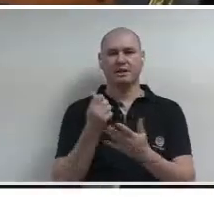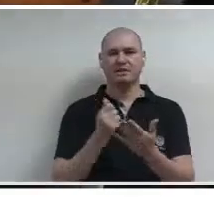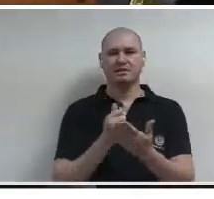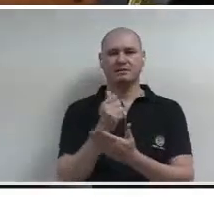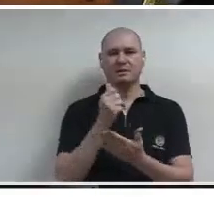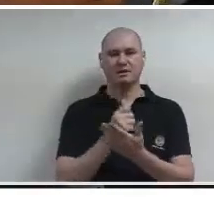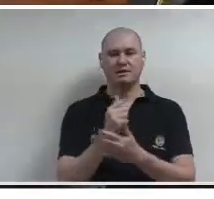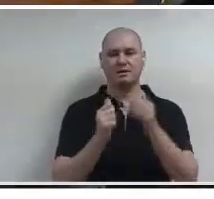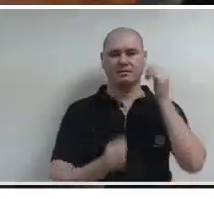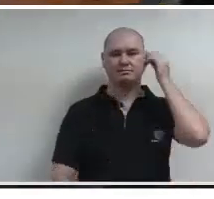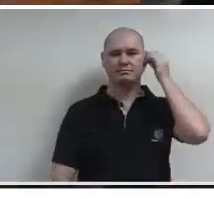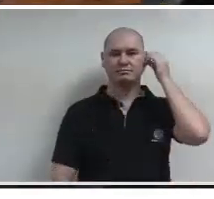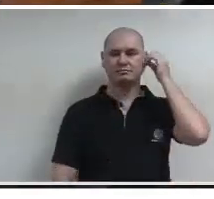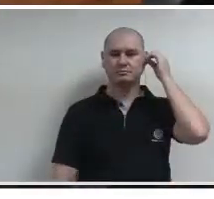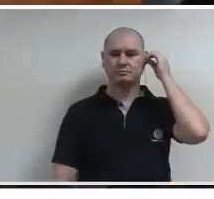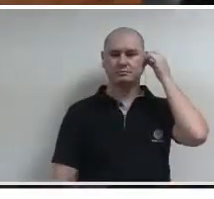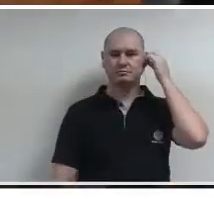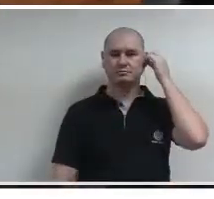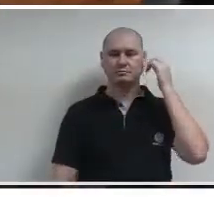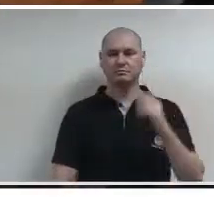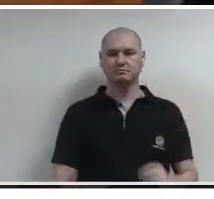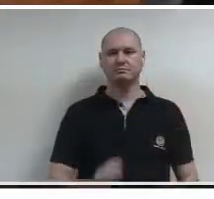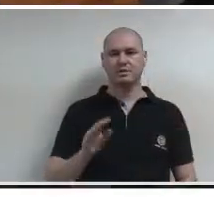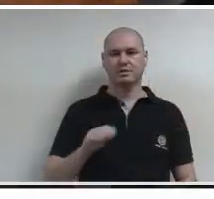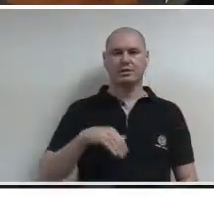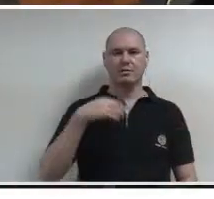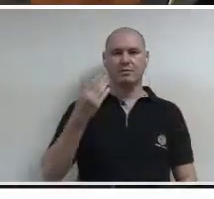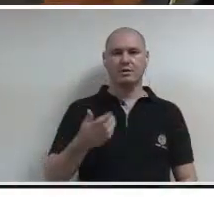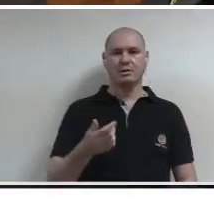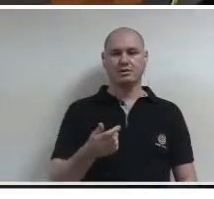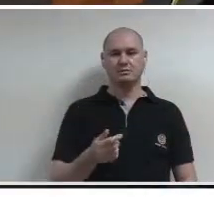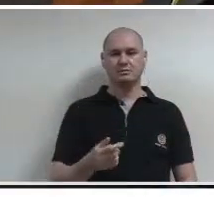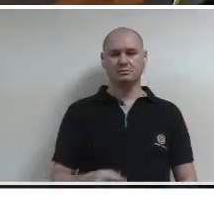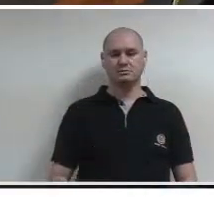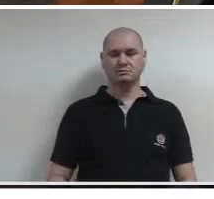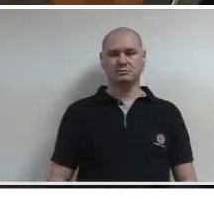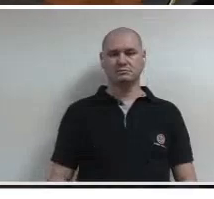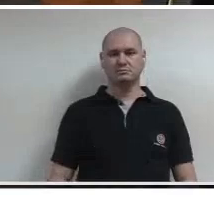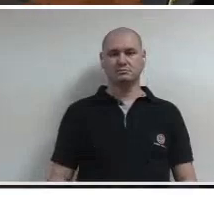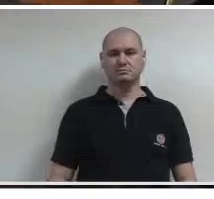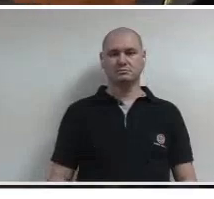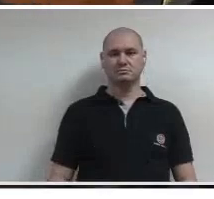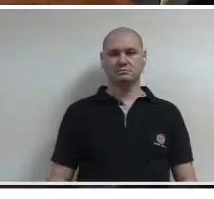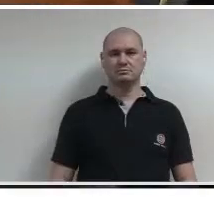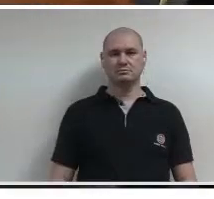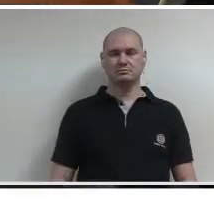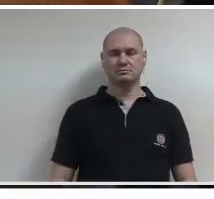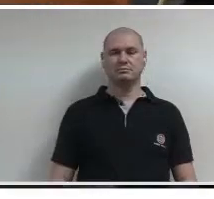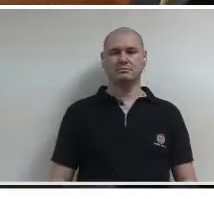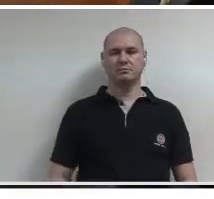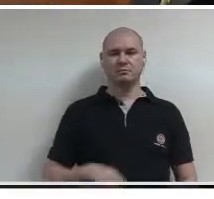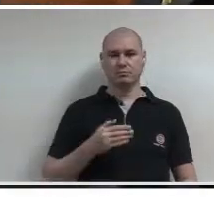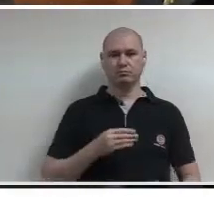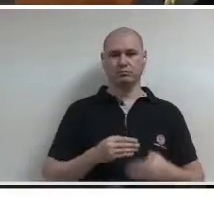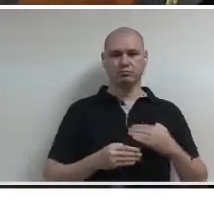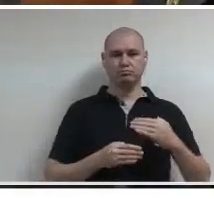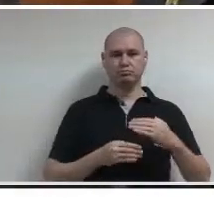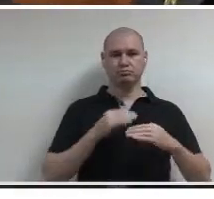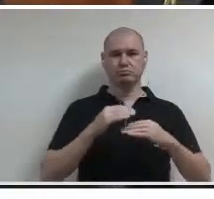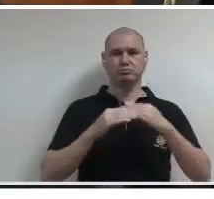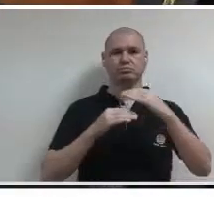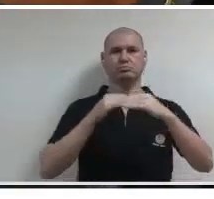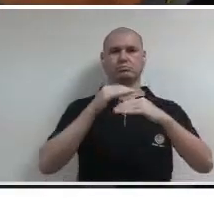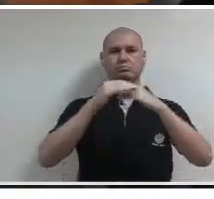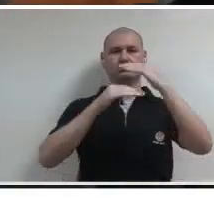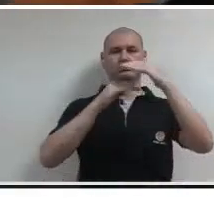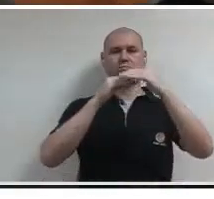Tapichó ya poco carrera, ya por un asistente. Uija, pega tu auxiliar, una hija, pega tu